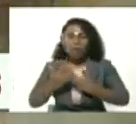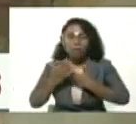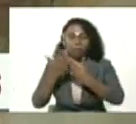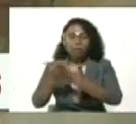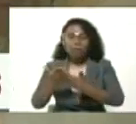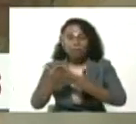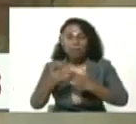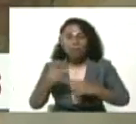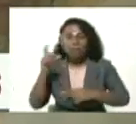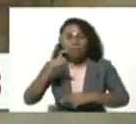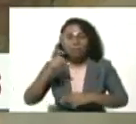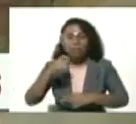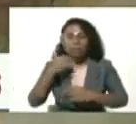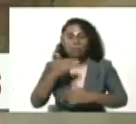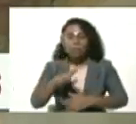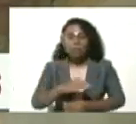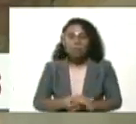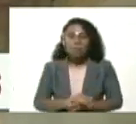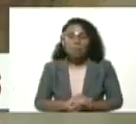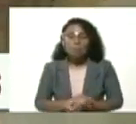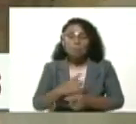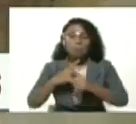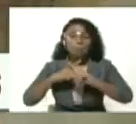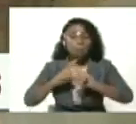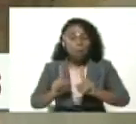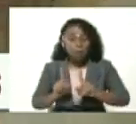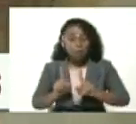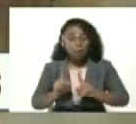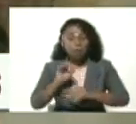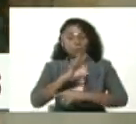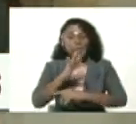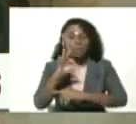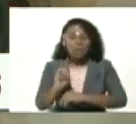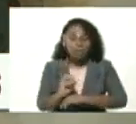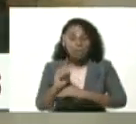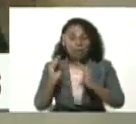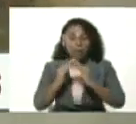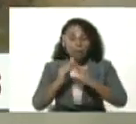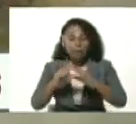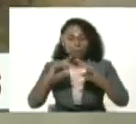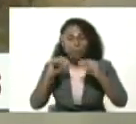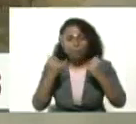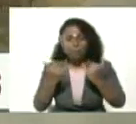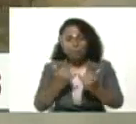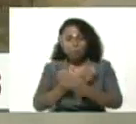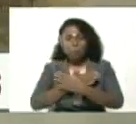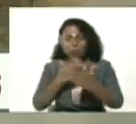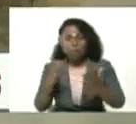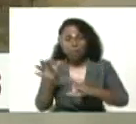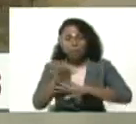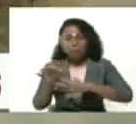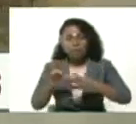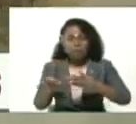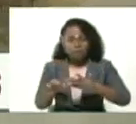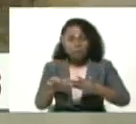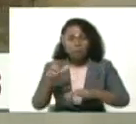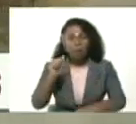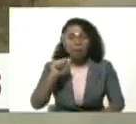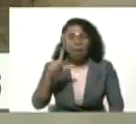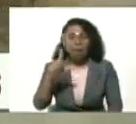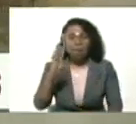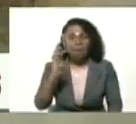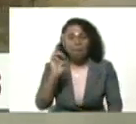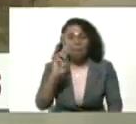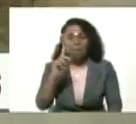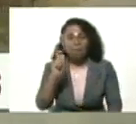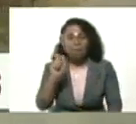requieran próximamente. Pero también tenemos 30 viviendas disponibles inmediatamente en el municipio Alberto Adriani,